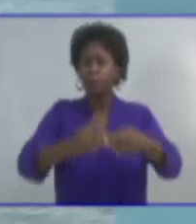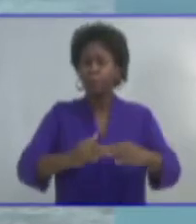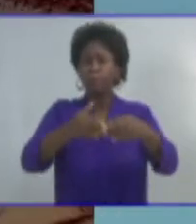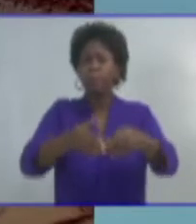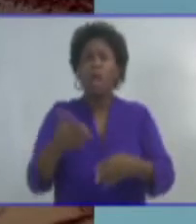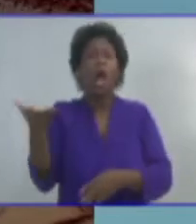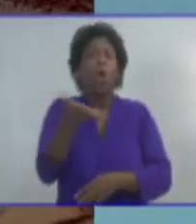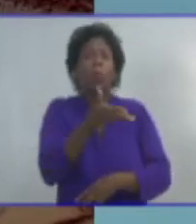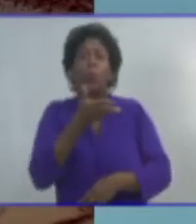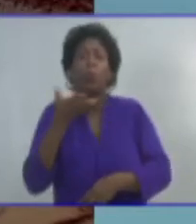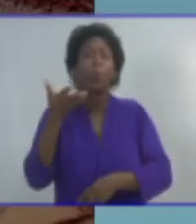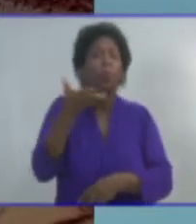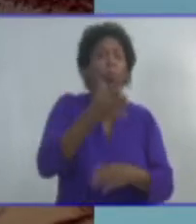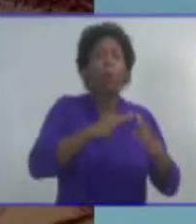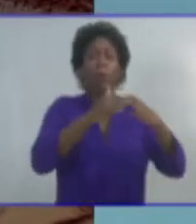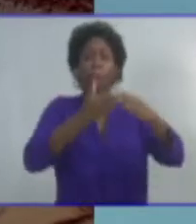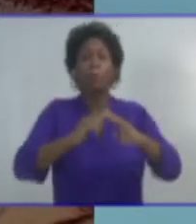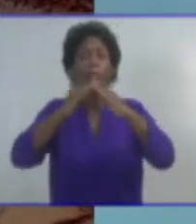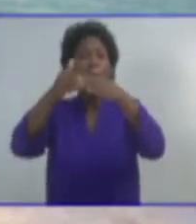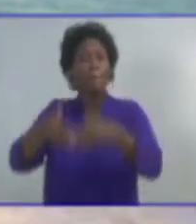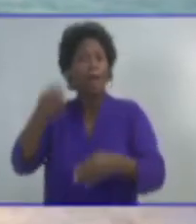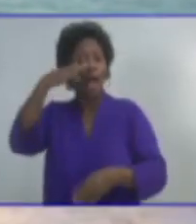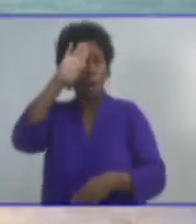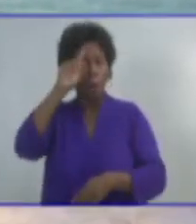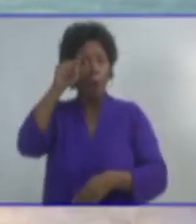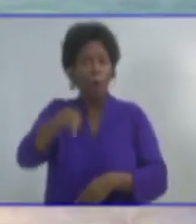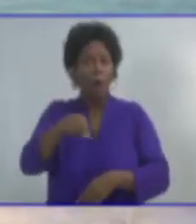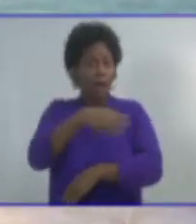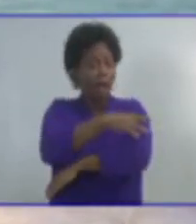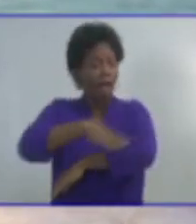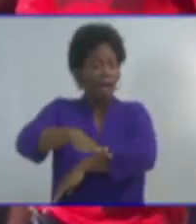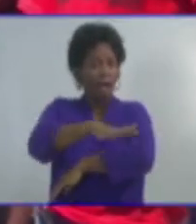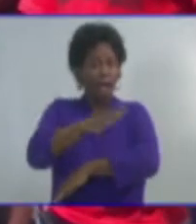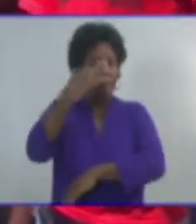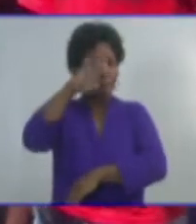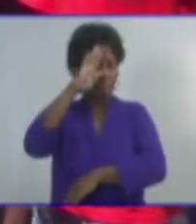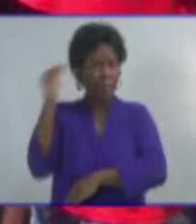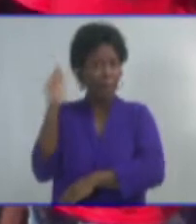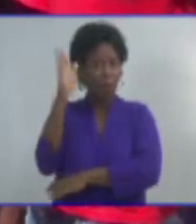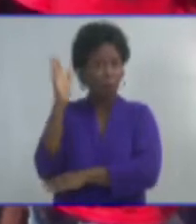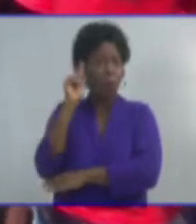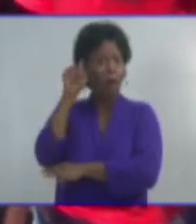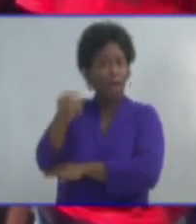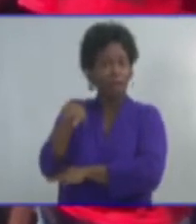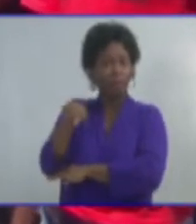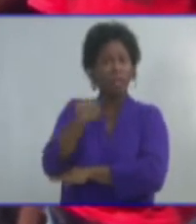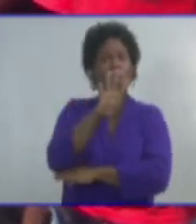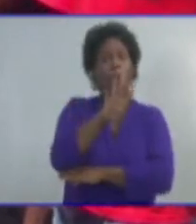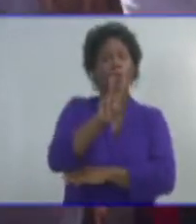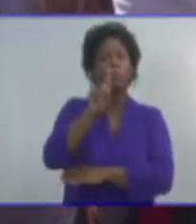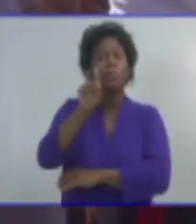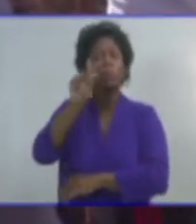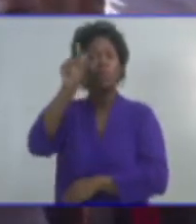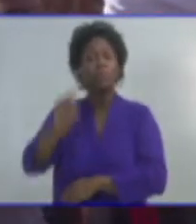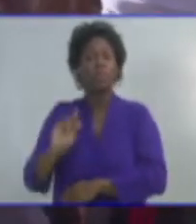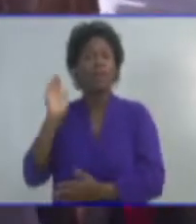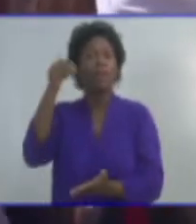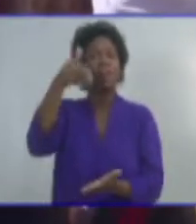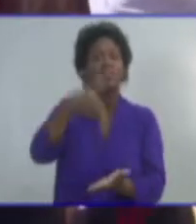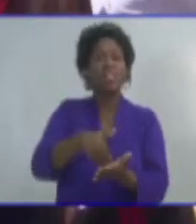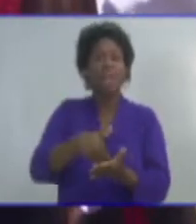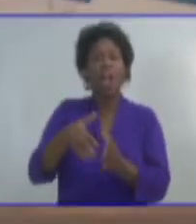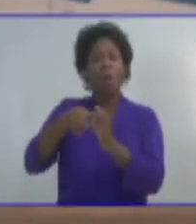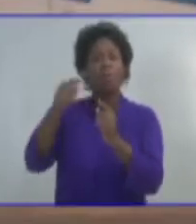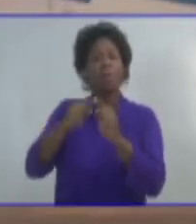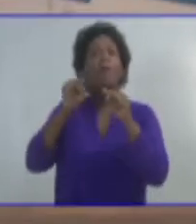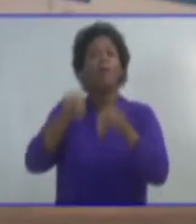de los vientos, el arribo a territorio cubano por las zonas de Baracoa y Maicí. 421 haitianos han llegado a esta parte oriental